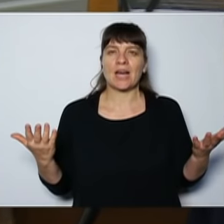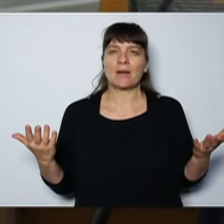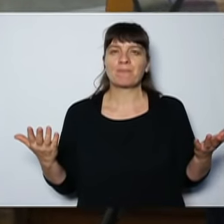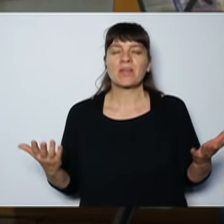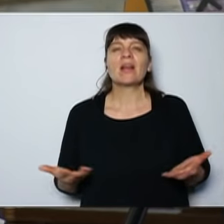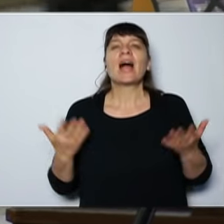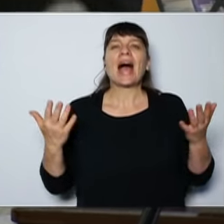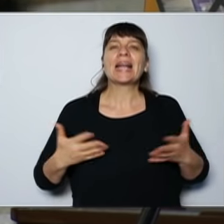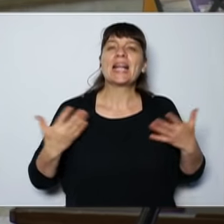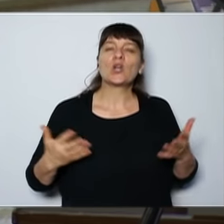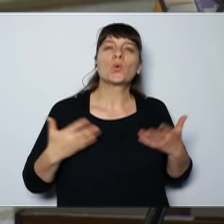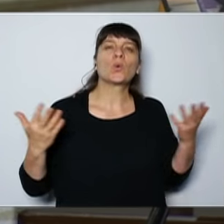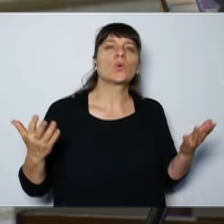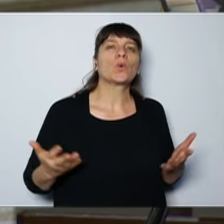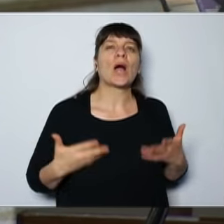aleluya,